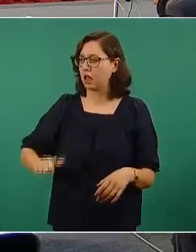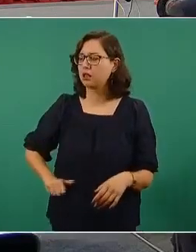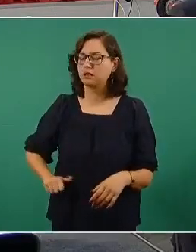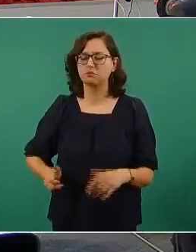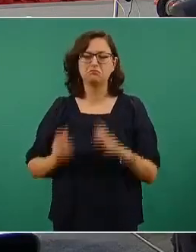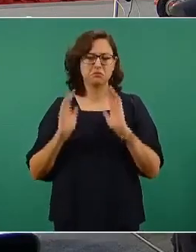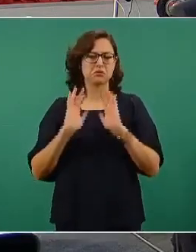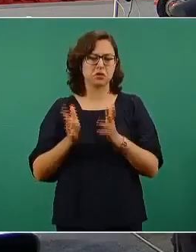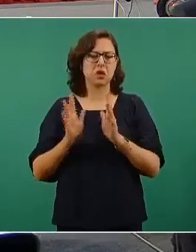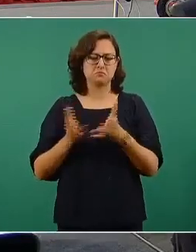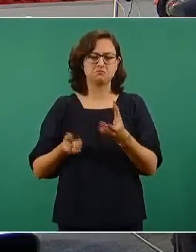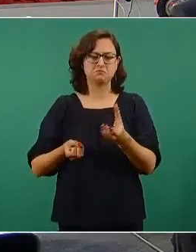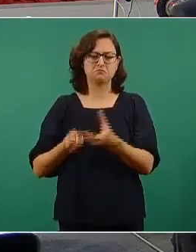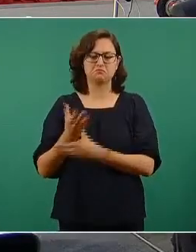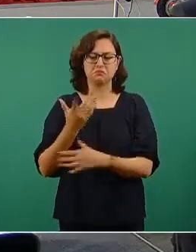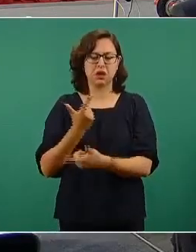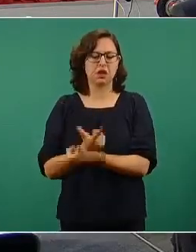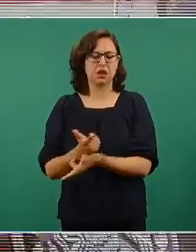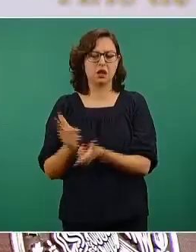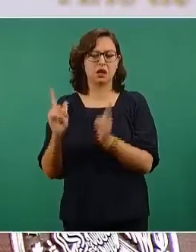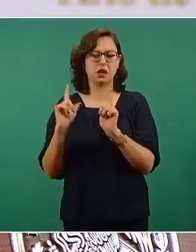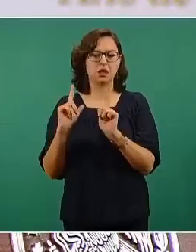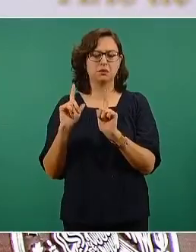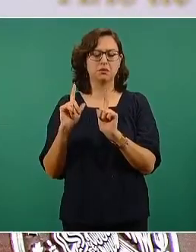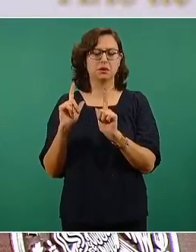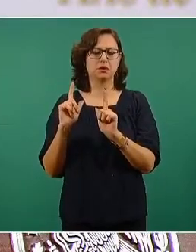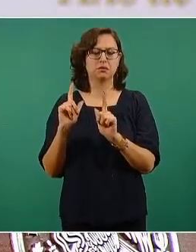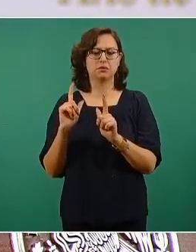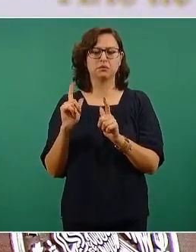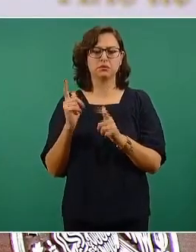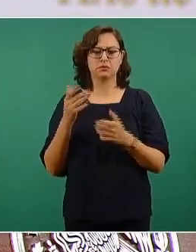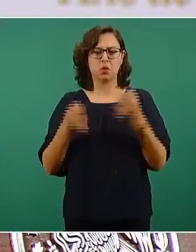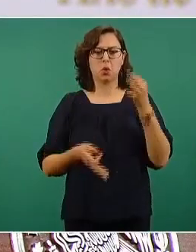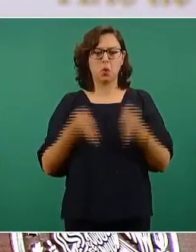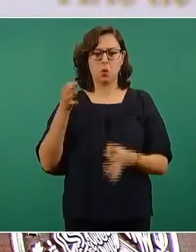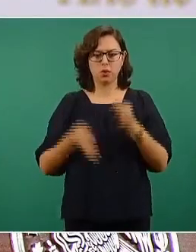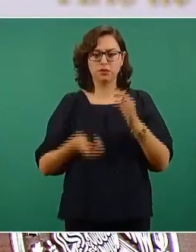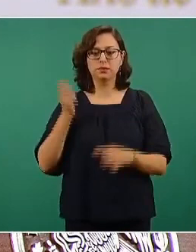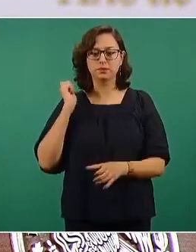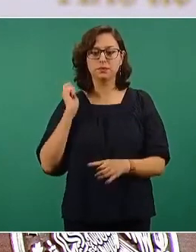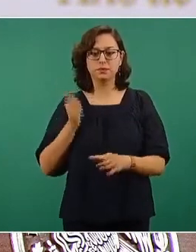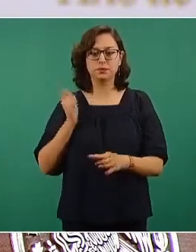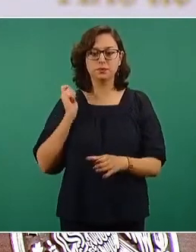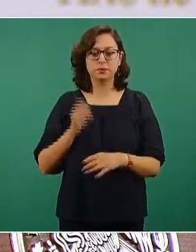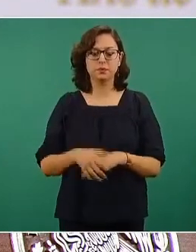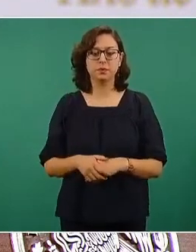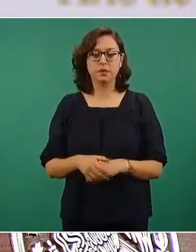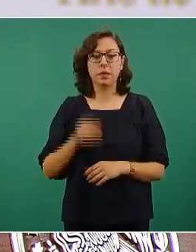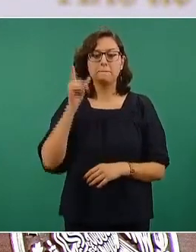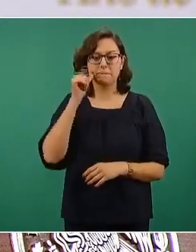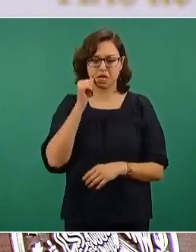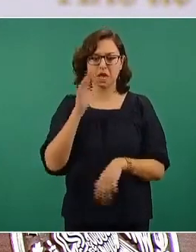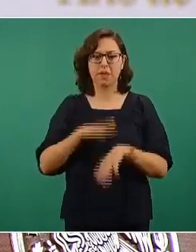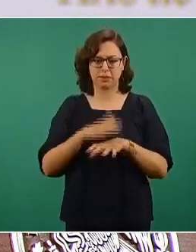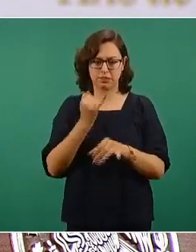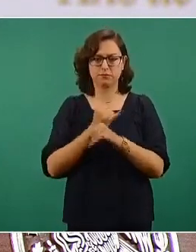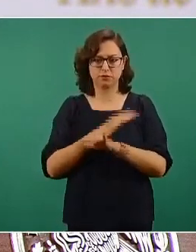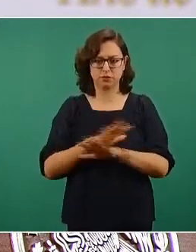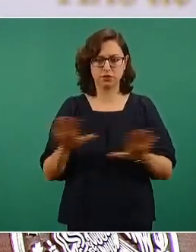le dejó en libertad ayer por instrucciones de un juez. Si les parece, mañana les informamos